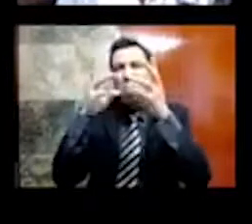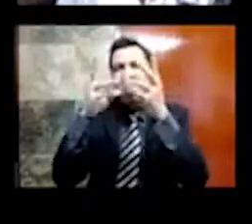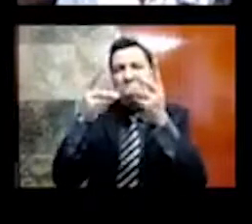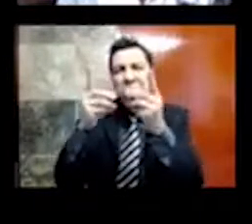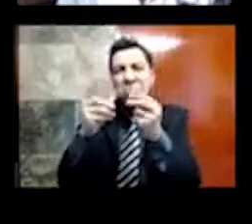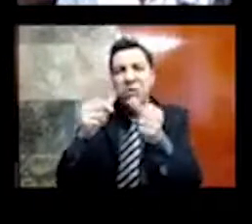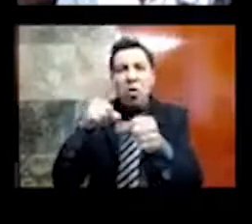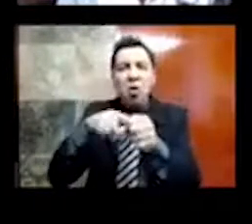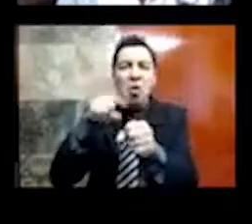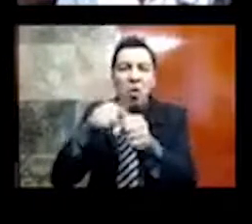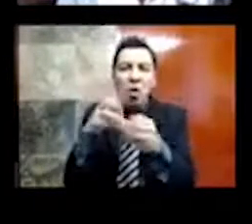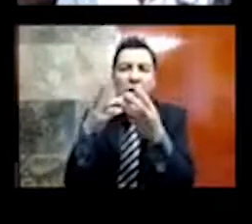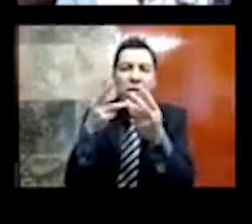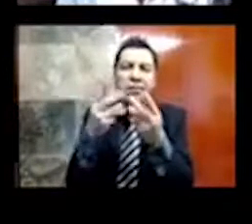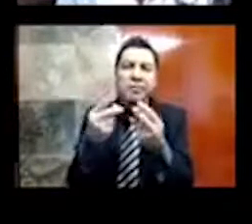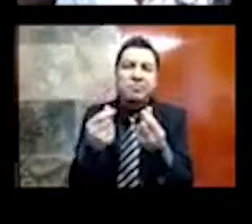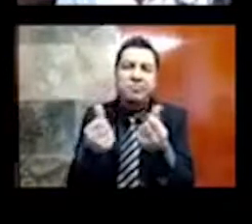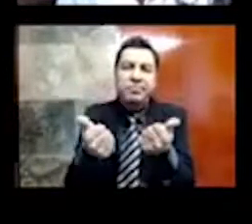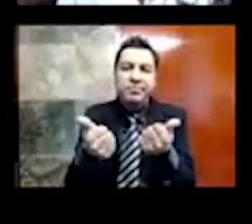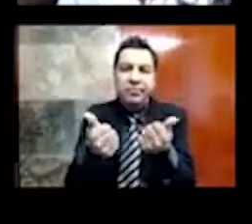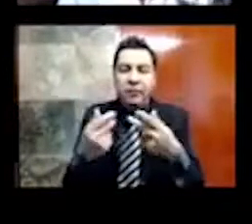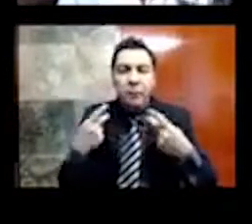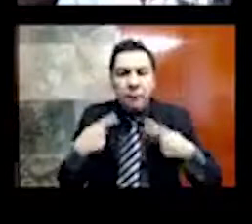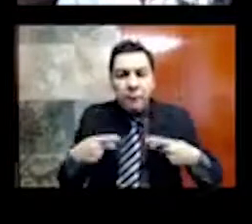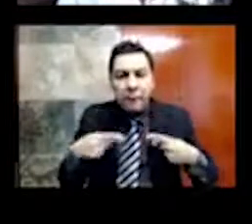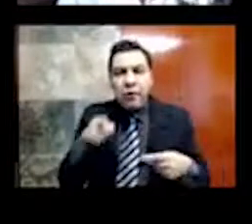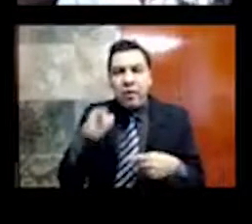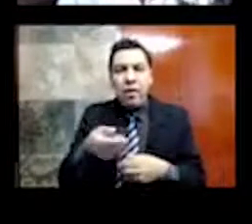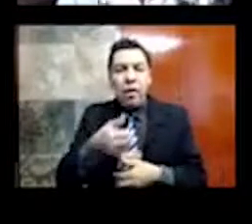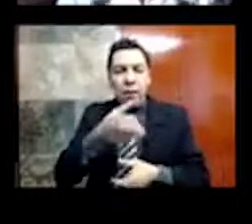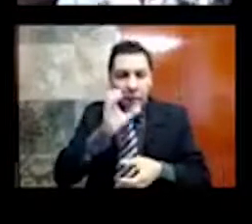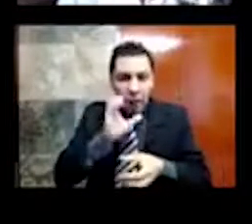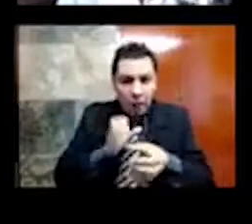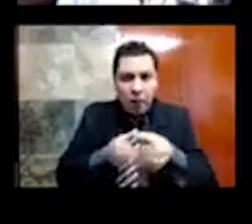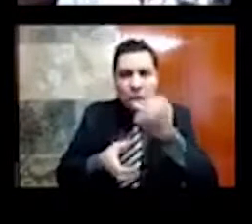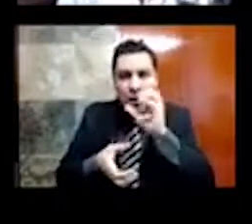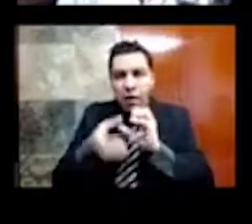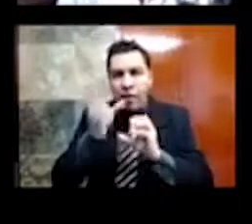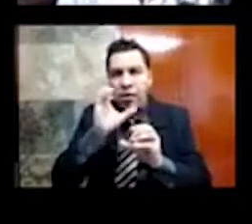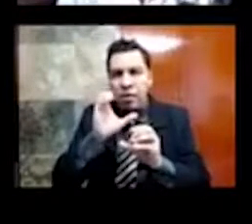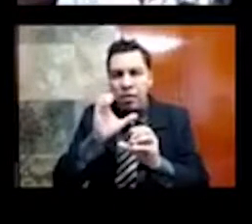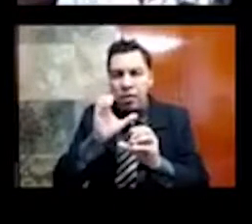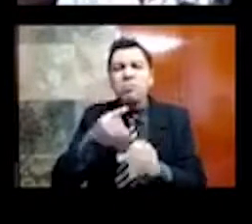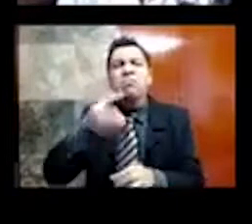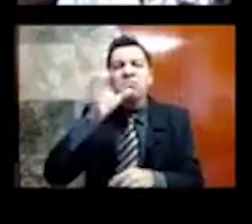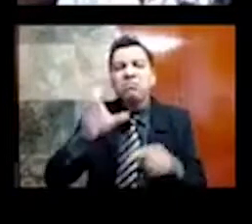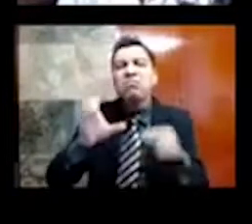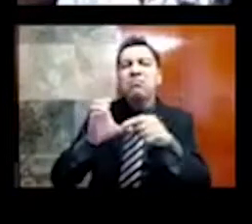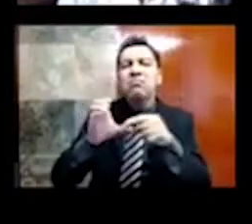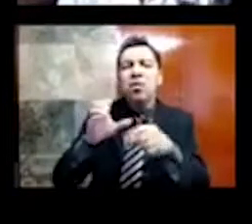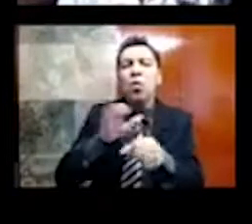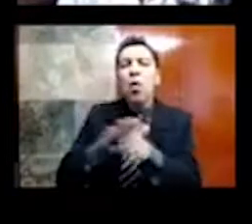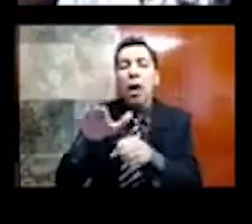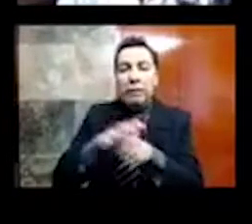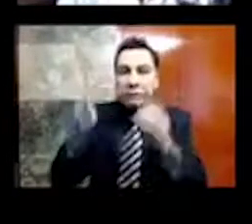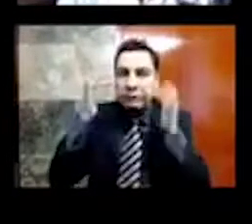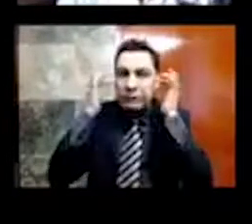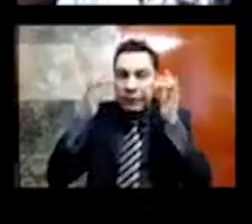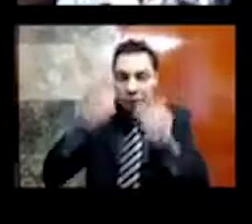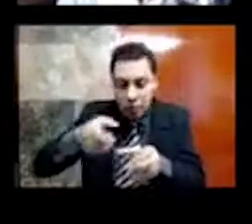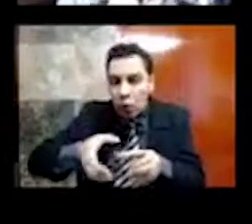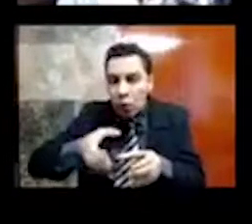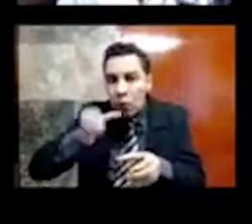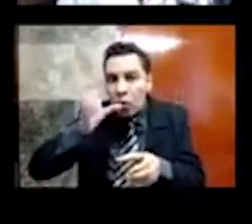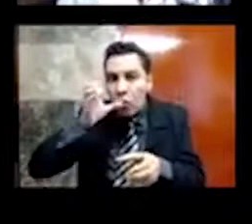de personajes que están bebiendo, y seguramente están bebiendo octli, la bebida sagrada que los españoles llamaron